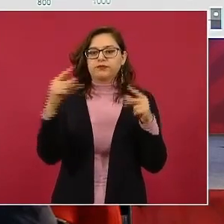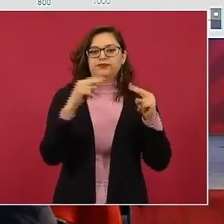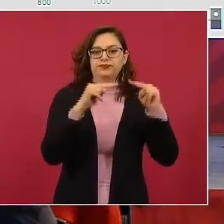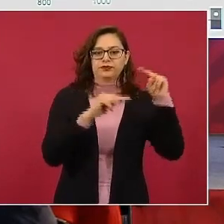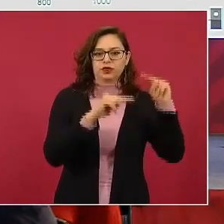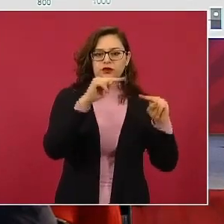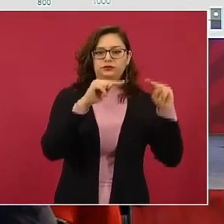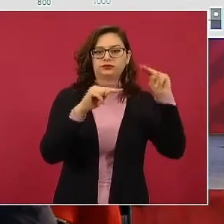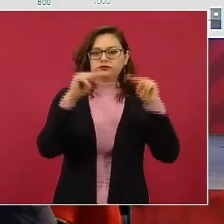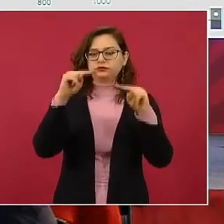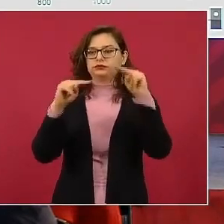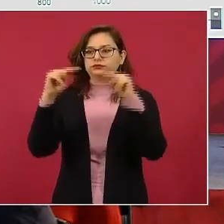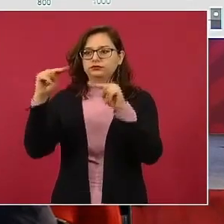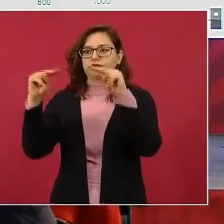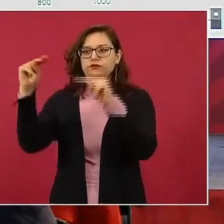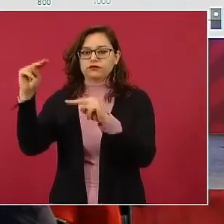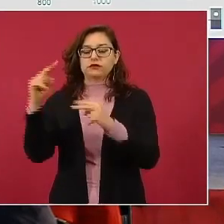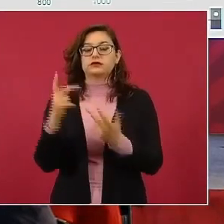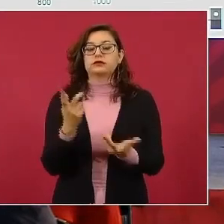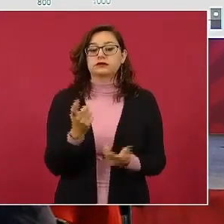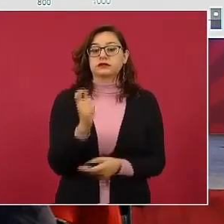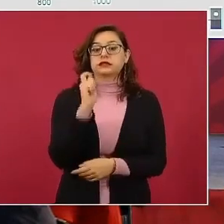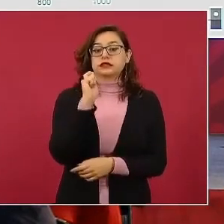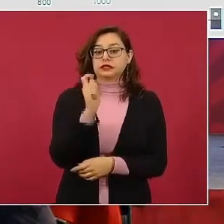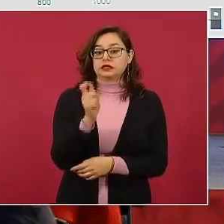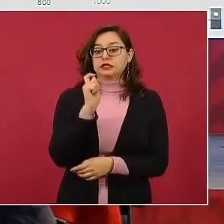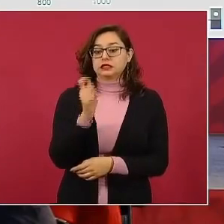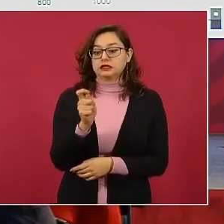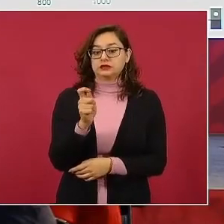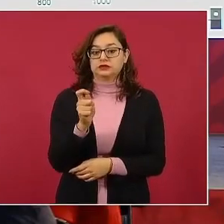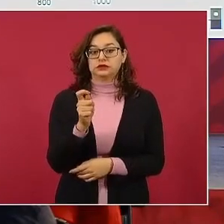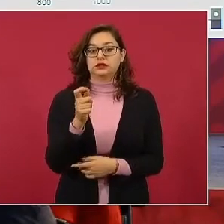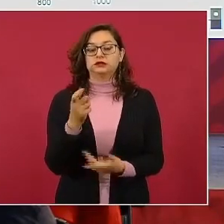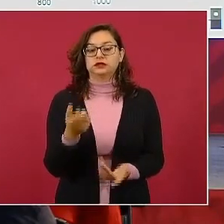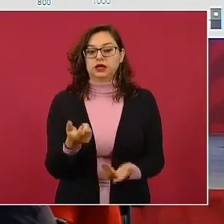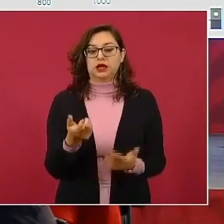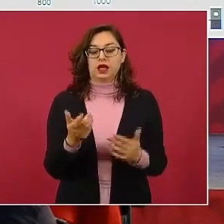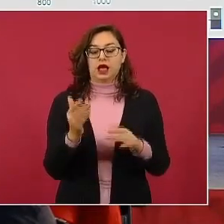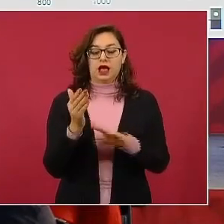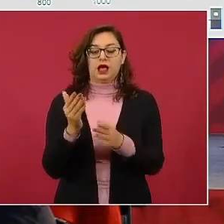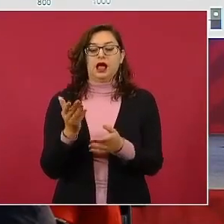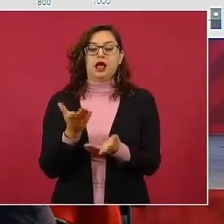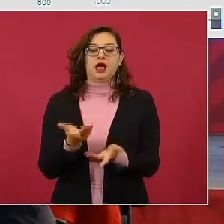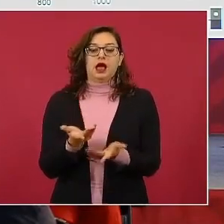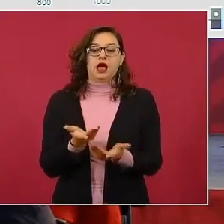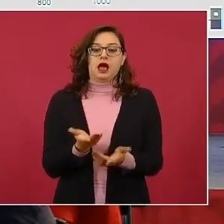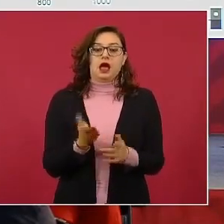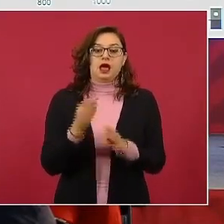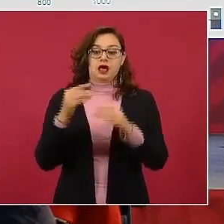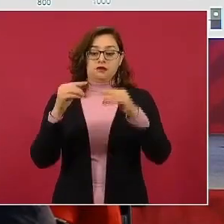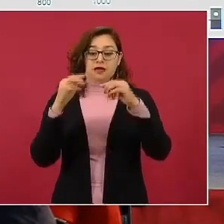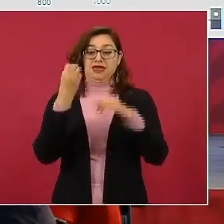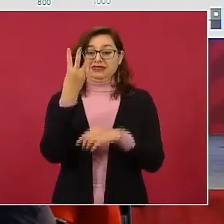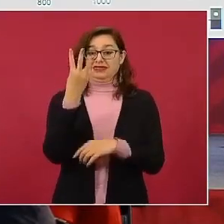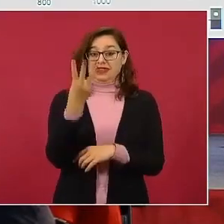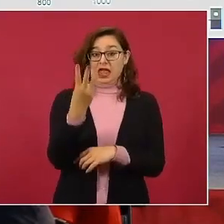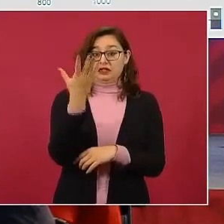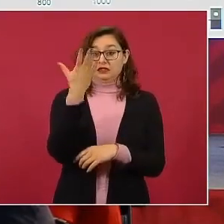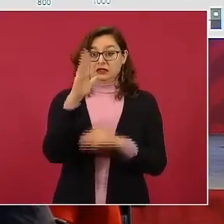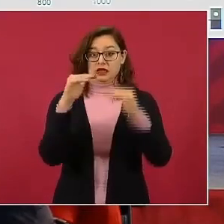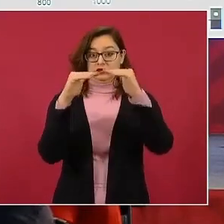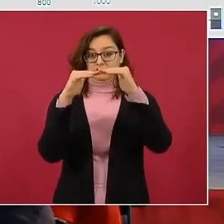el llamado excedente. Es decir, esta de 3.10 ya no tiene subsidio. El subsidio está aproximadamente hasta